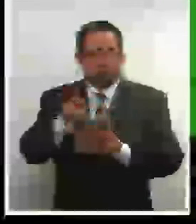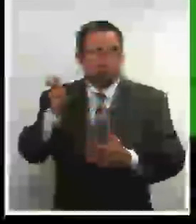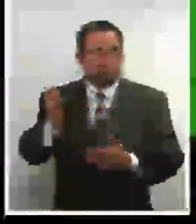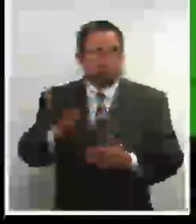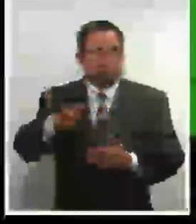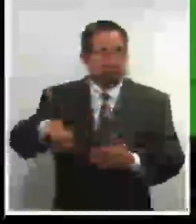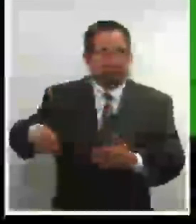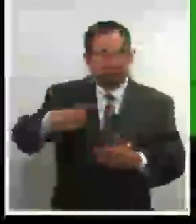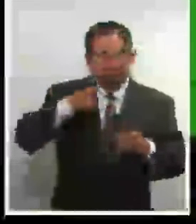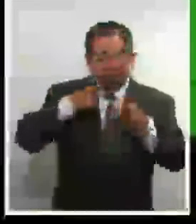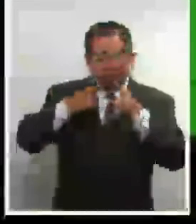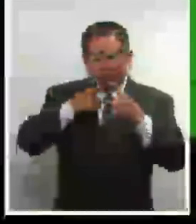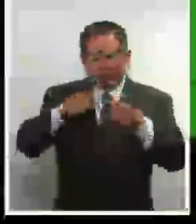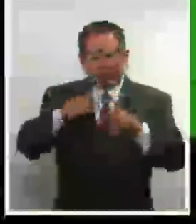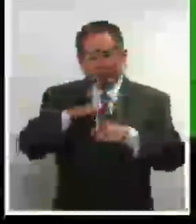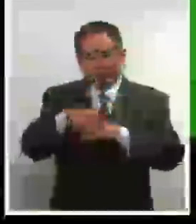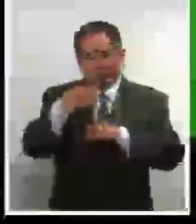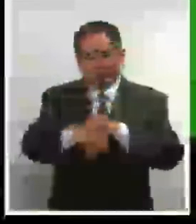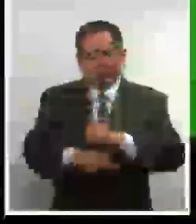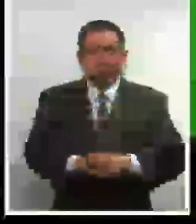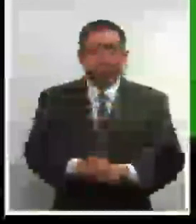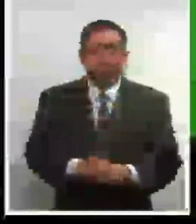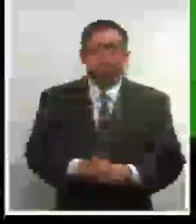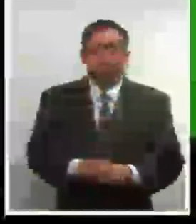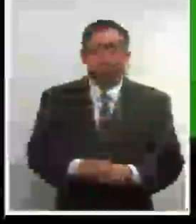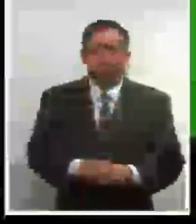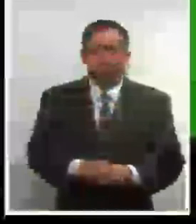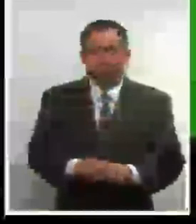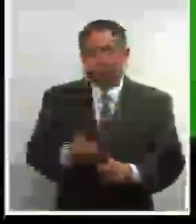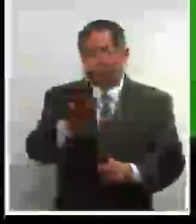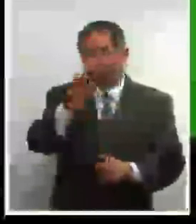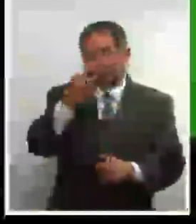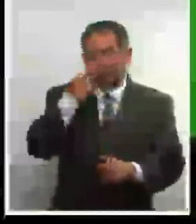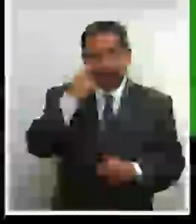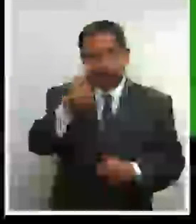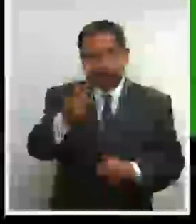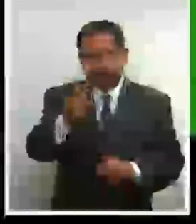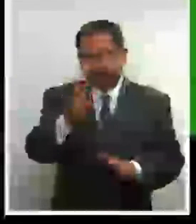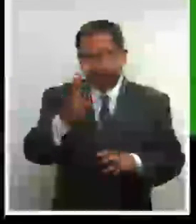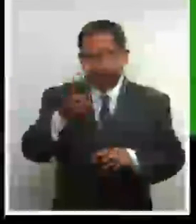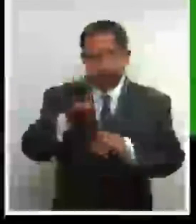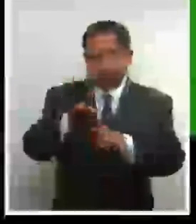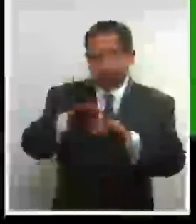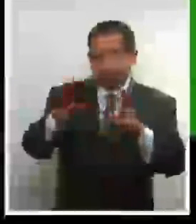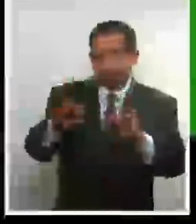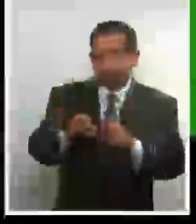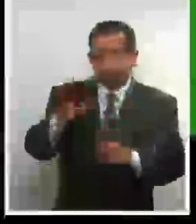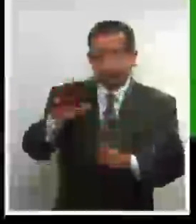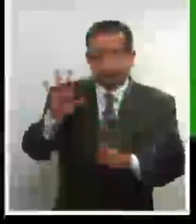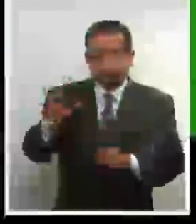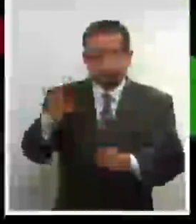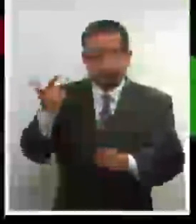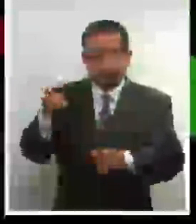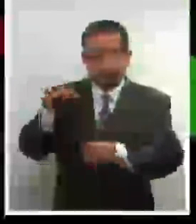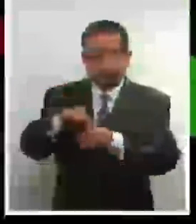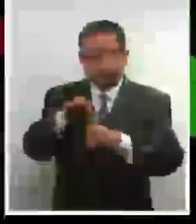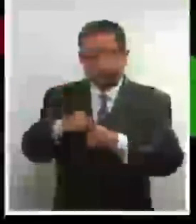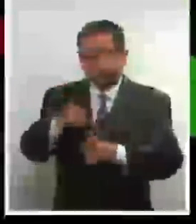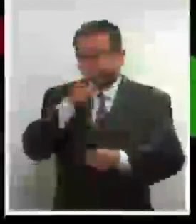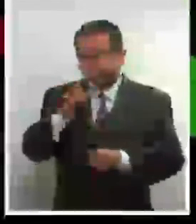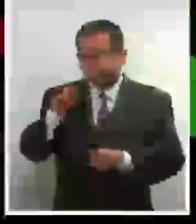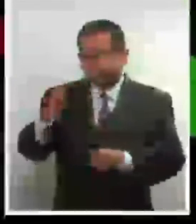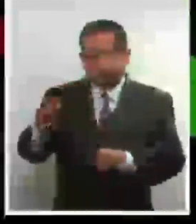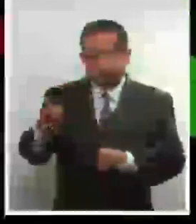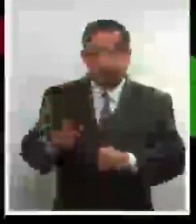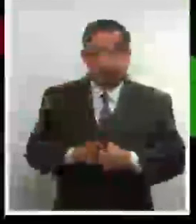hechos consecutivos de delito. En este momento le comento que se han emitido 57 votos